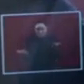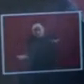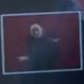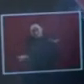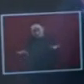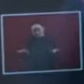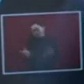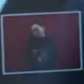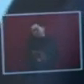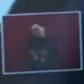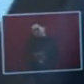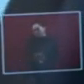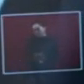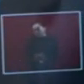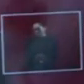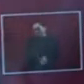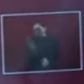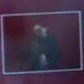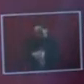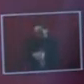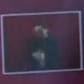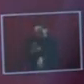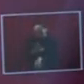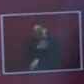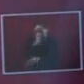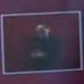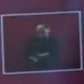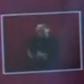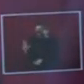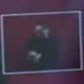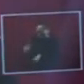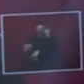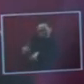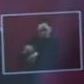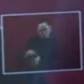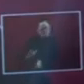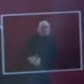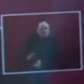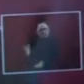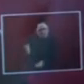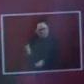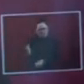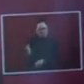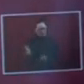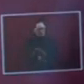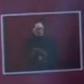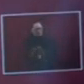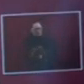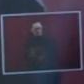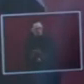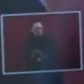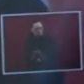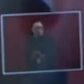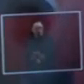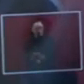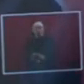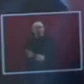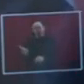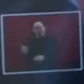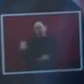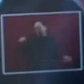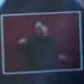que la votación a la que todos podremos ir a participar en el 2021 coincida con las elecciones intermedias. Ese